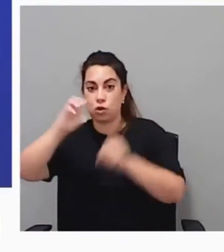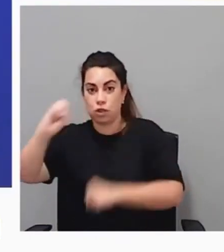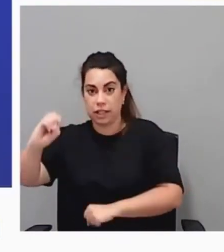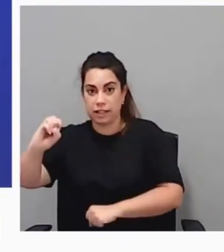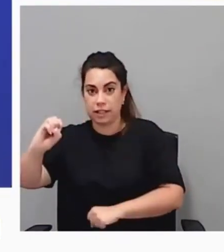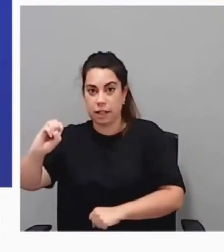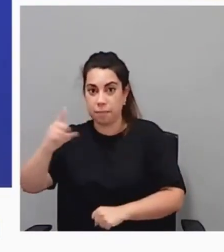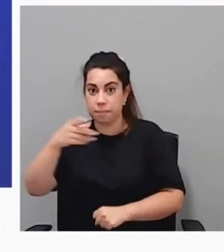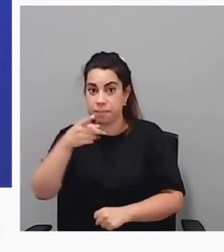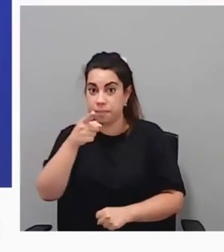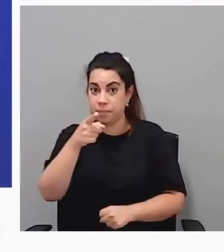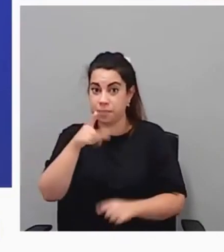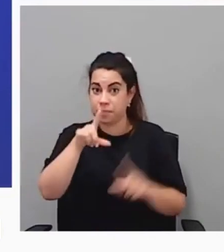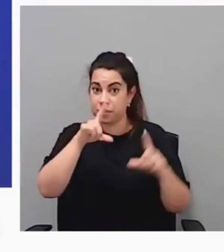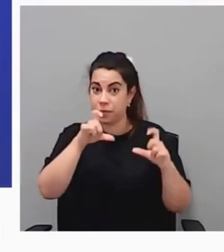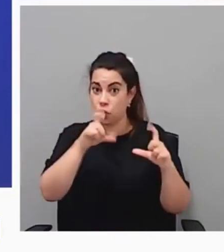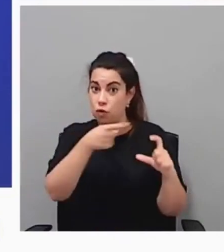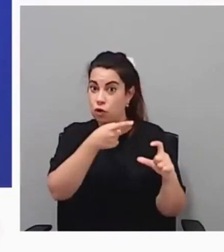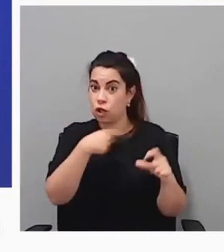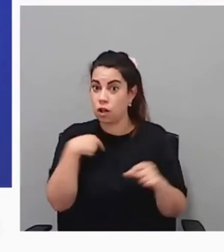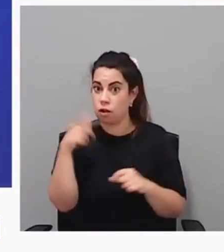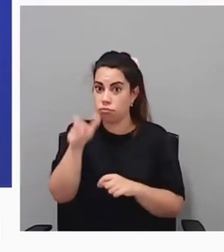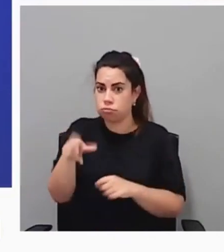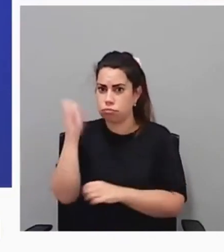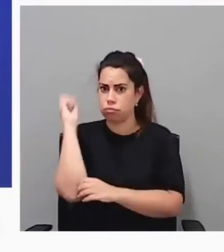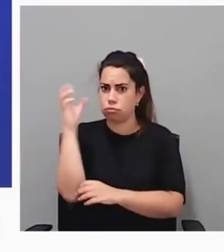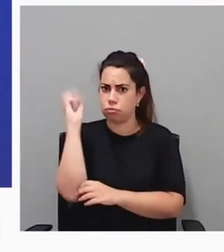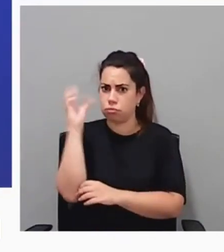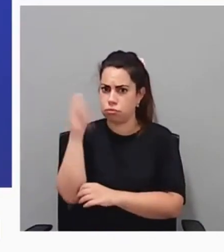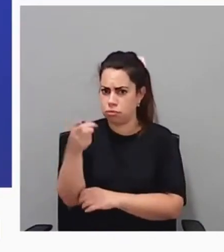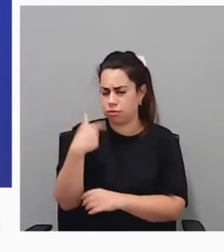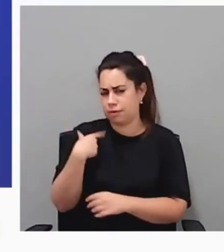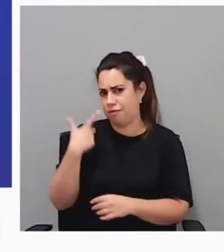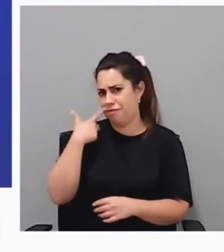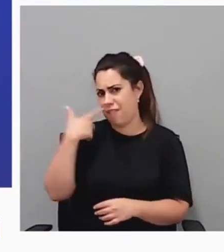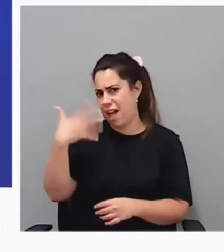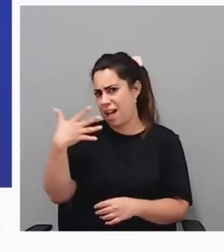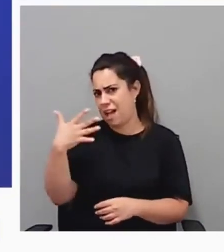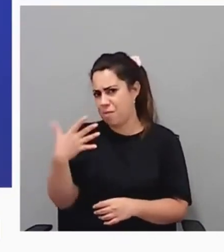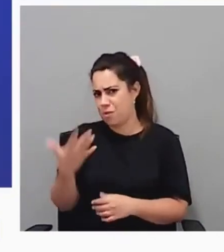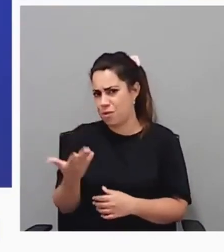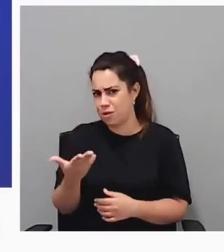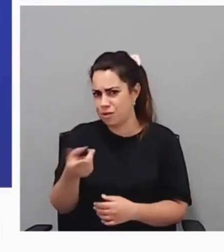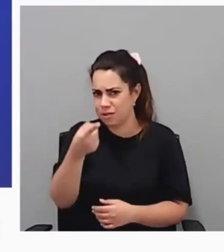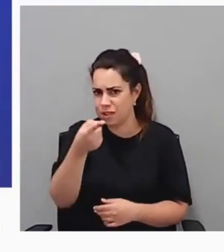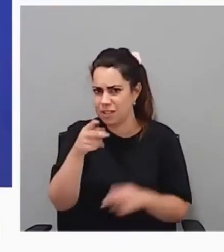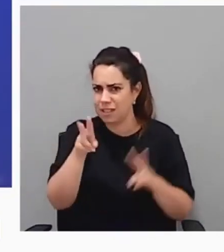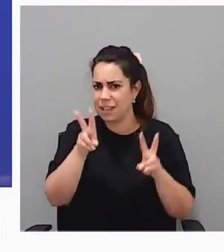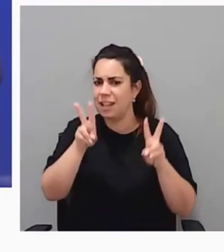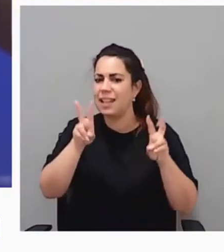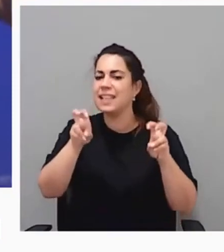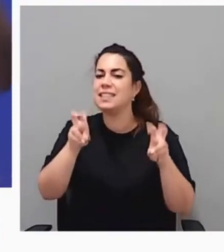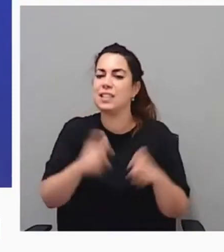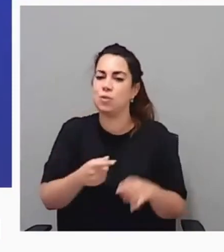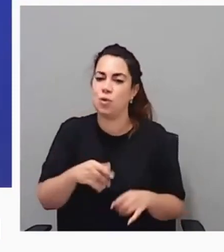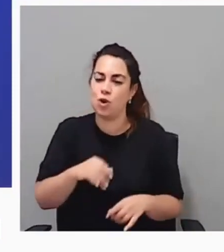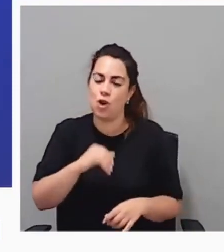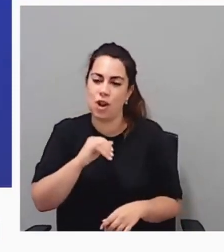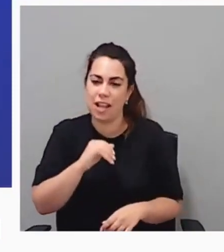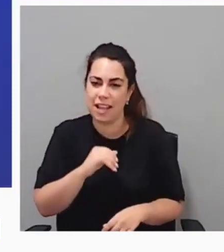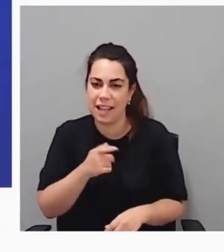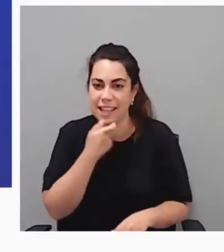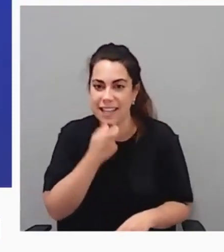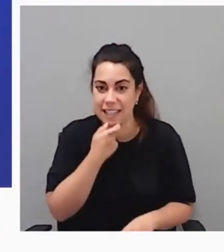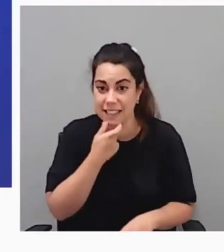está Richard Feynman, dio una charla en 1960, que es muy famosa, que se llama There's Plenty of Room up the Mountain. Hay mucho espacio en